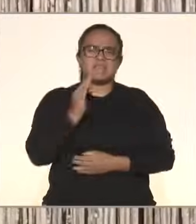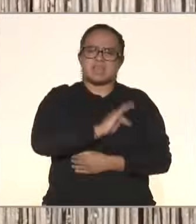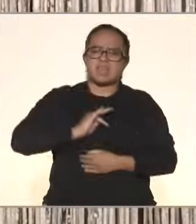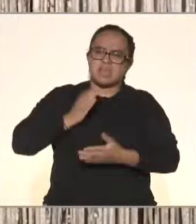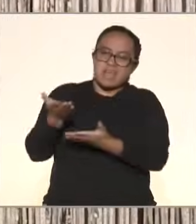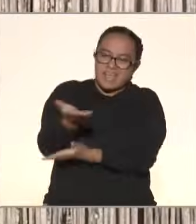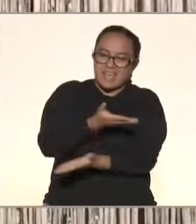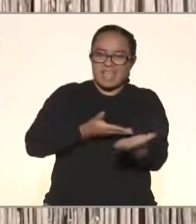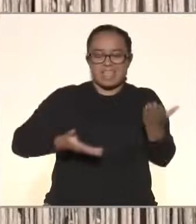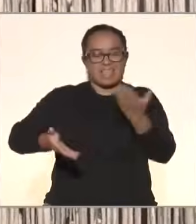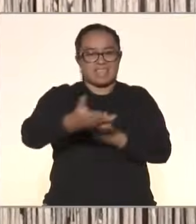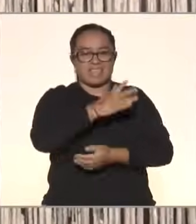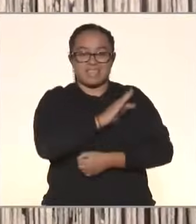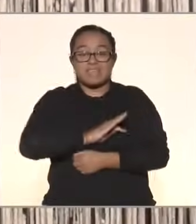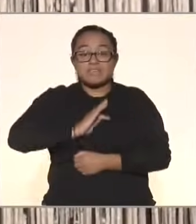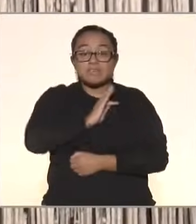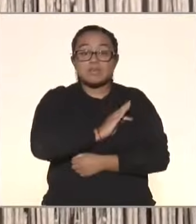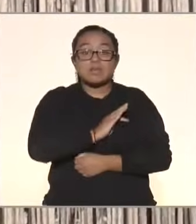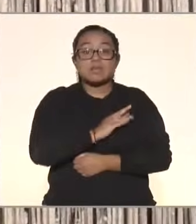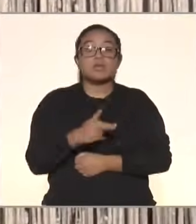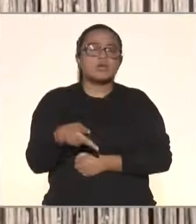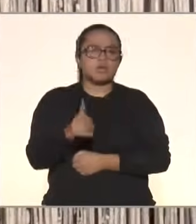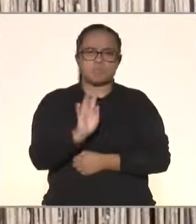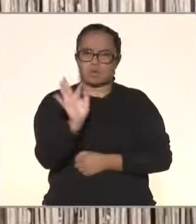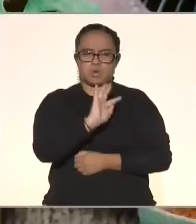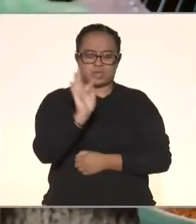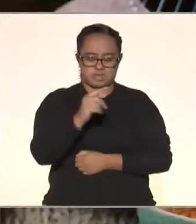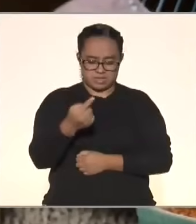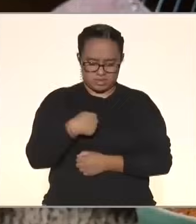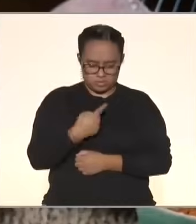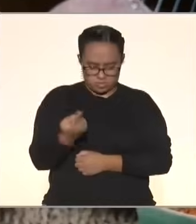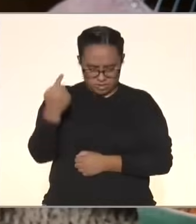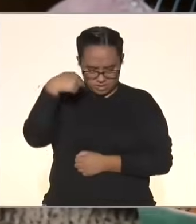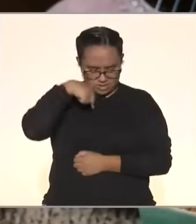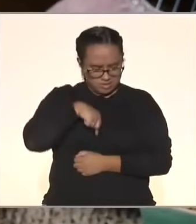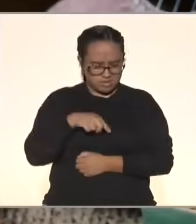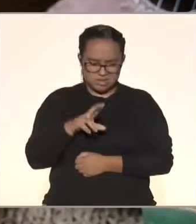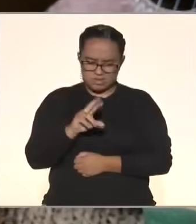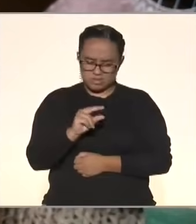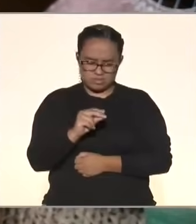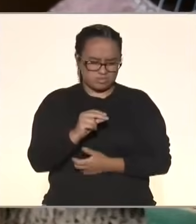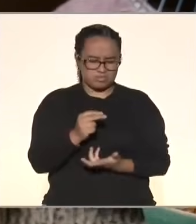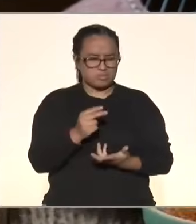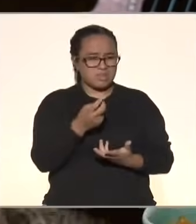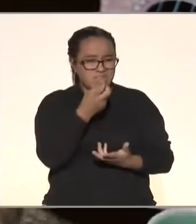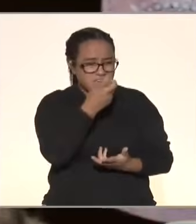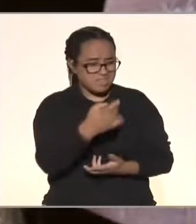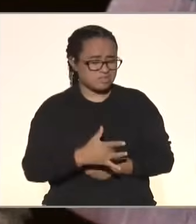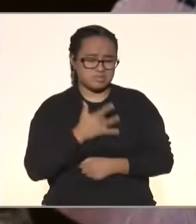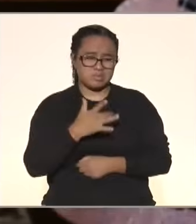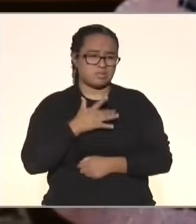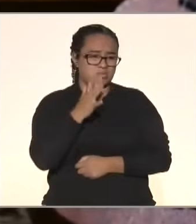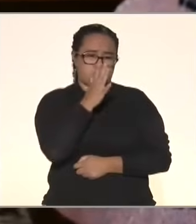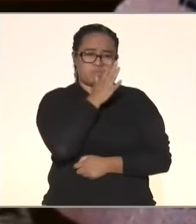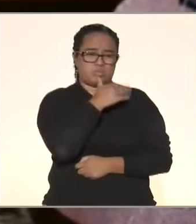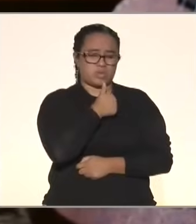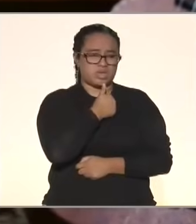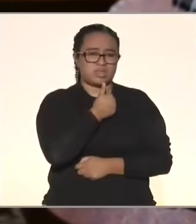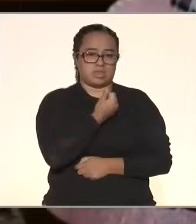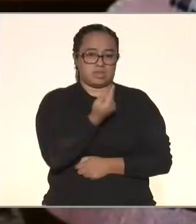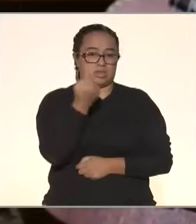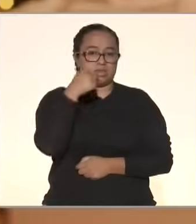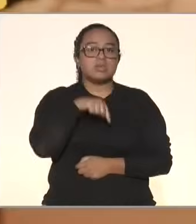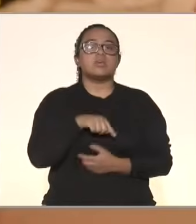felicidad. ¿Qué pasa cuando no tenemos lo necesario para cumplir con esas expectativas? ¿Cómo nos